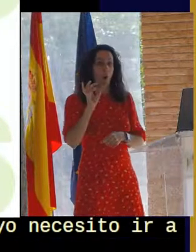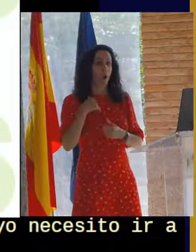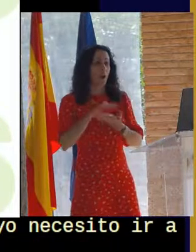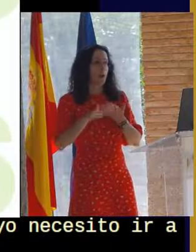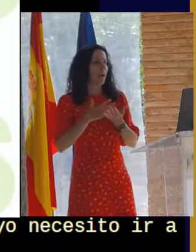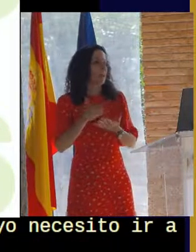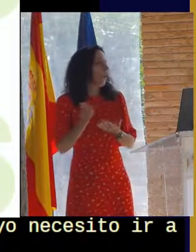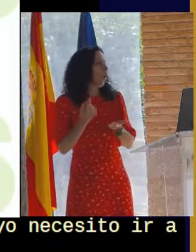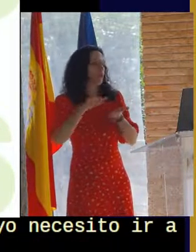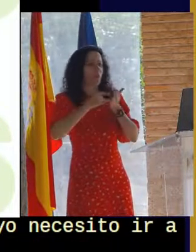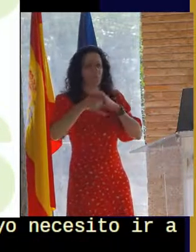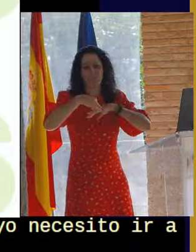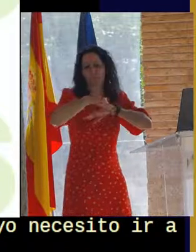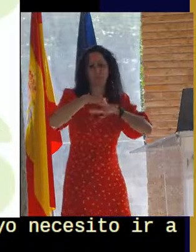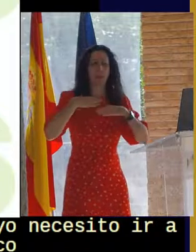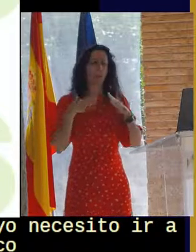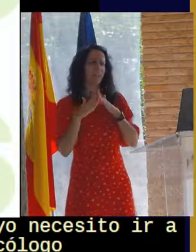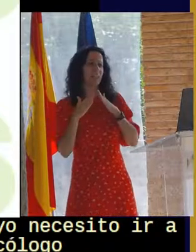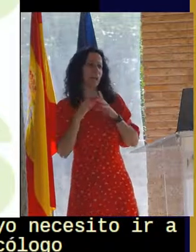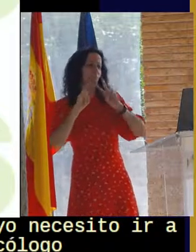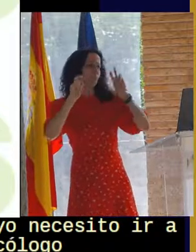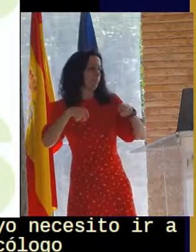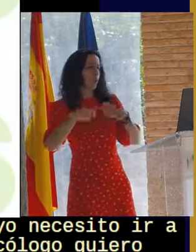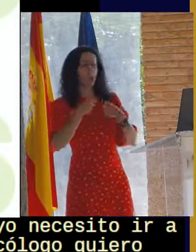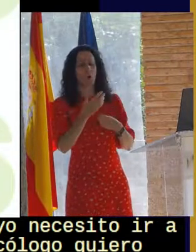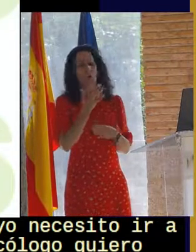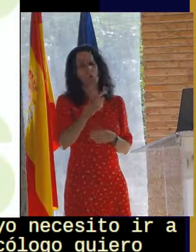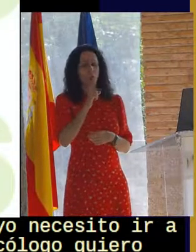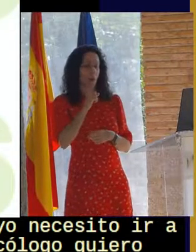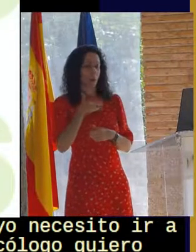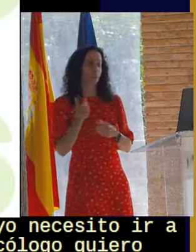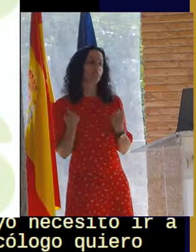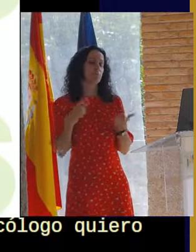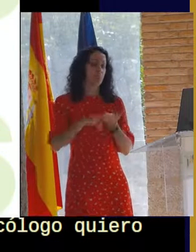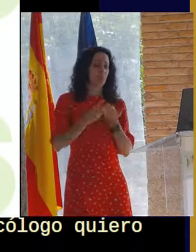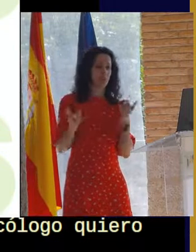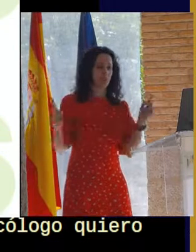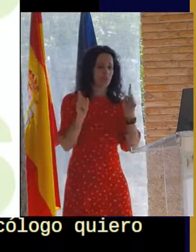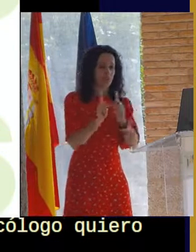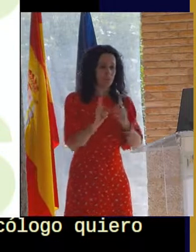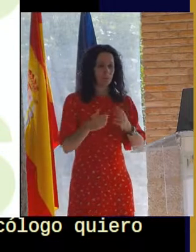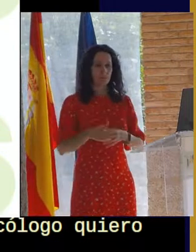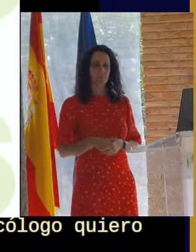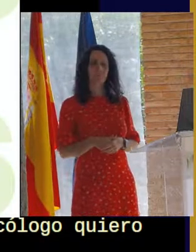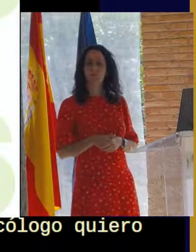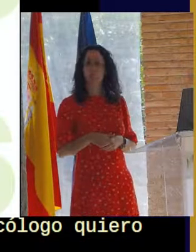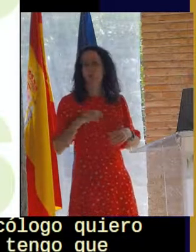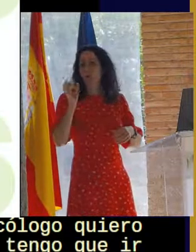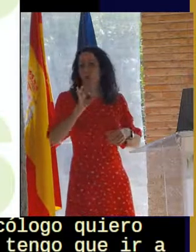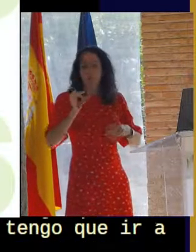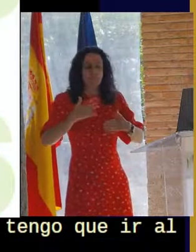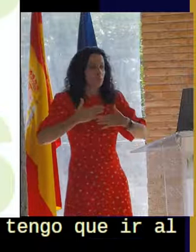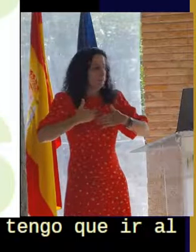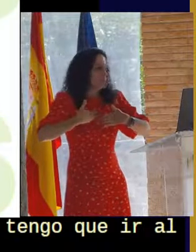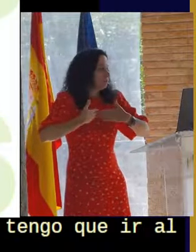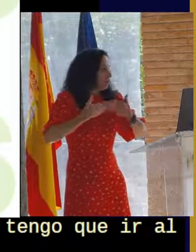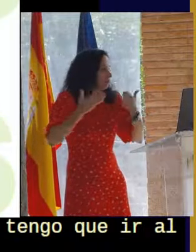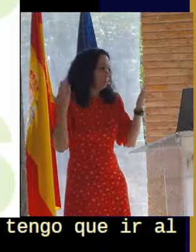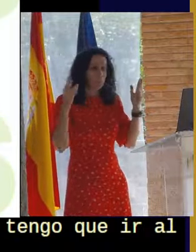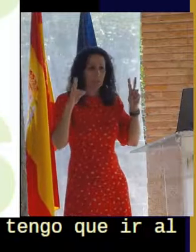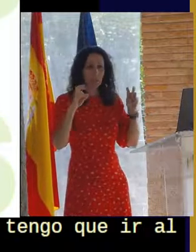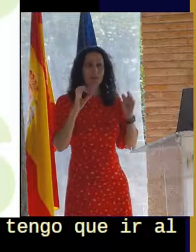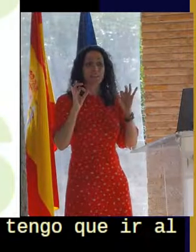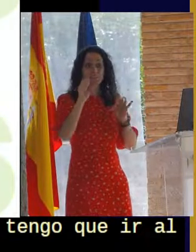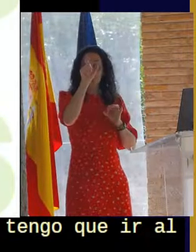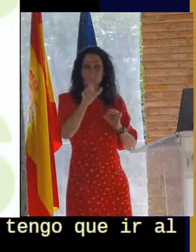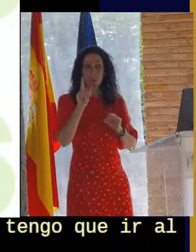abogado tengo terapia con el psicólogo quiero e hacer obra mi casa o construirla de nuevo y tengo que ir al arquitecto o